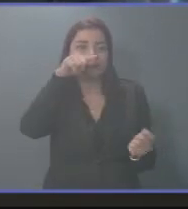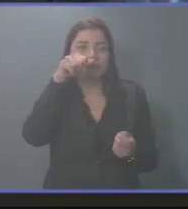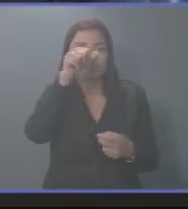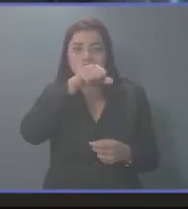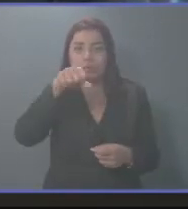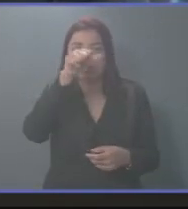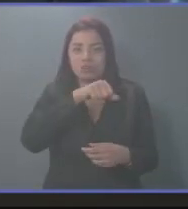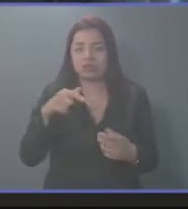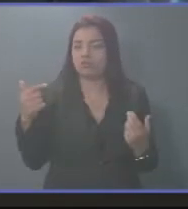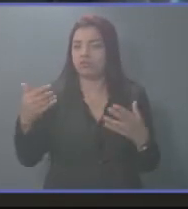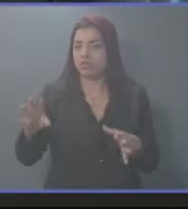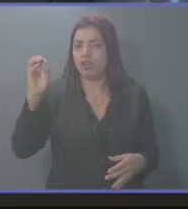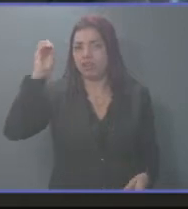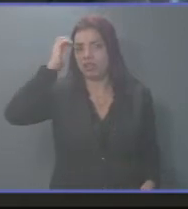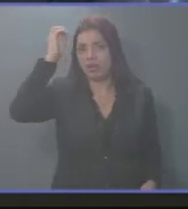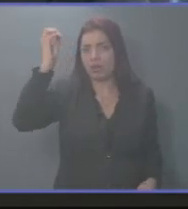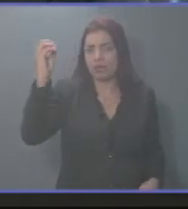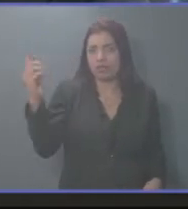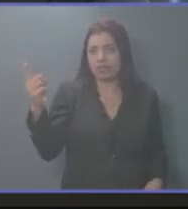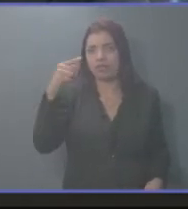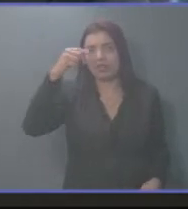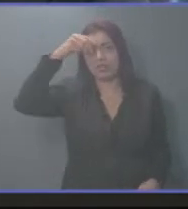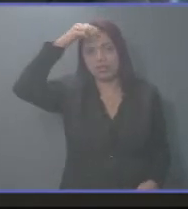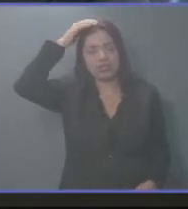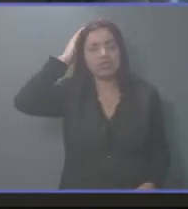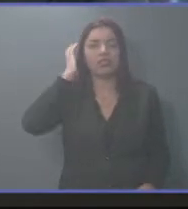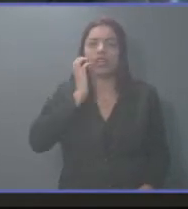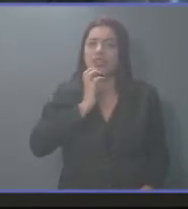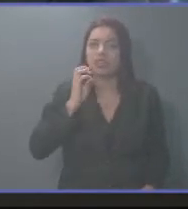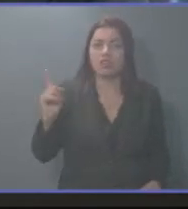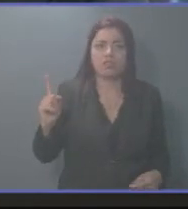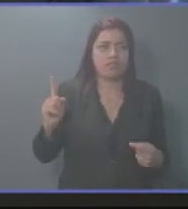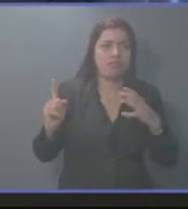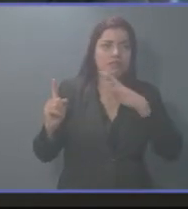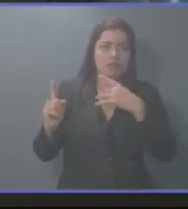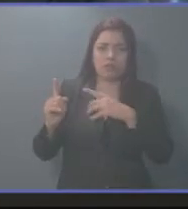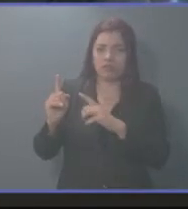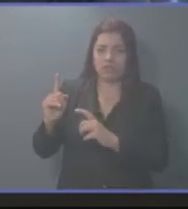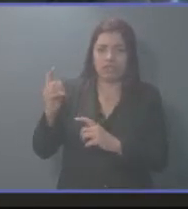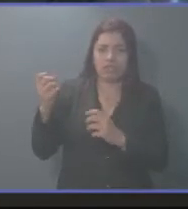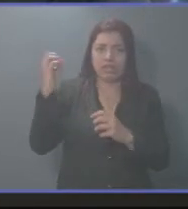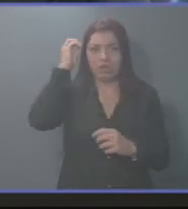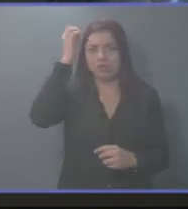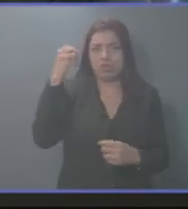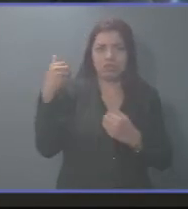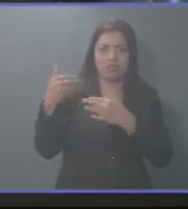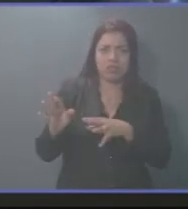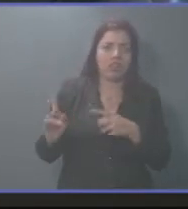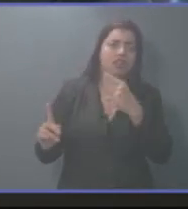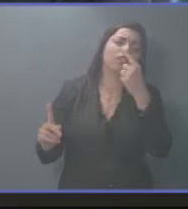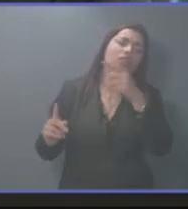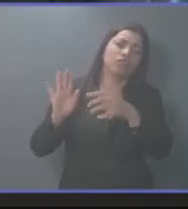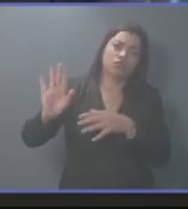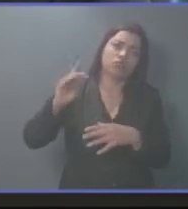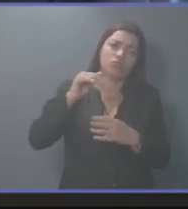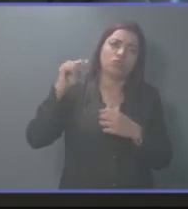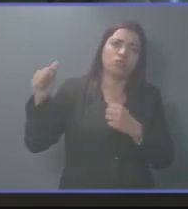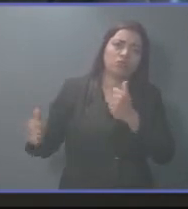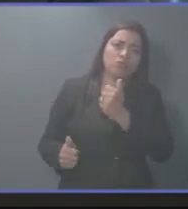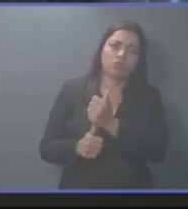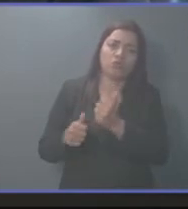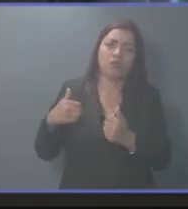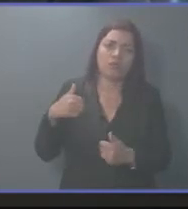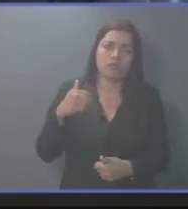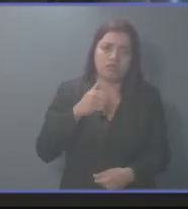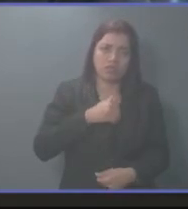discordantes a la opinión por escrito por la autoridad de esa cartera de Estado emitidas, manifestando